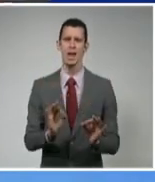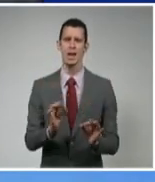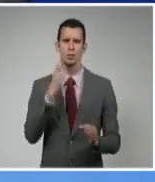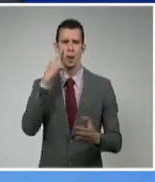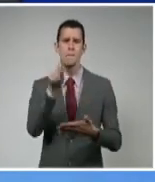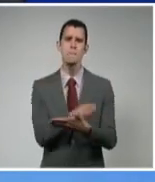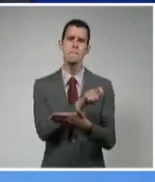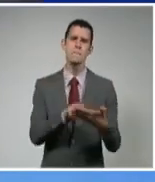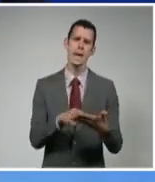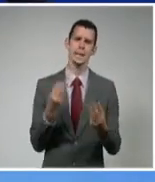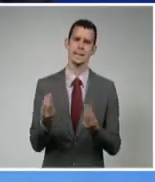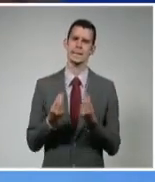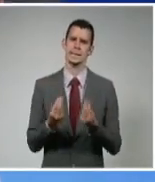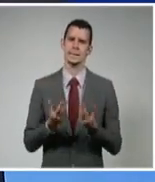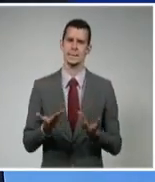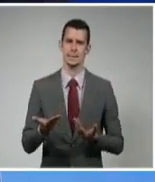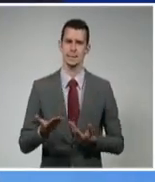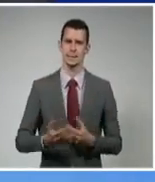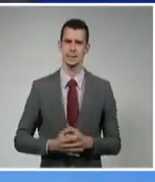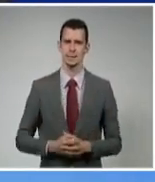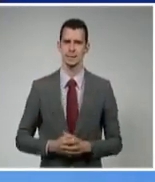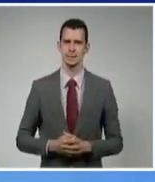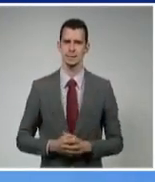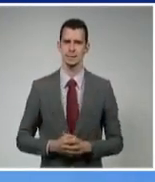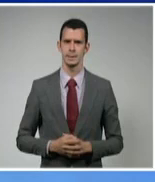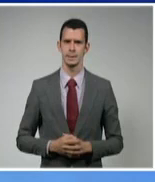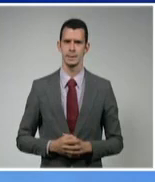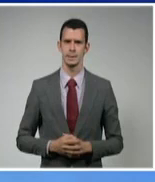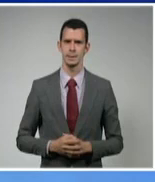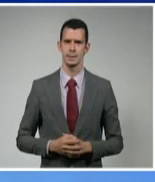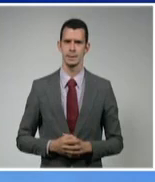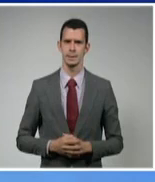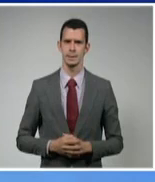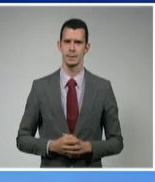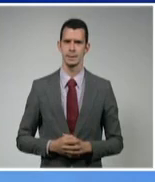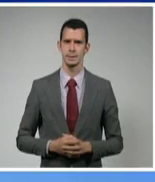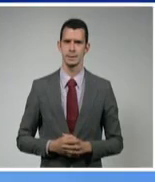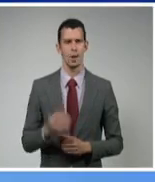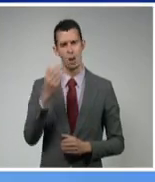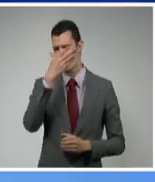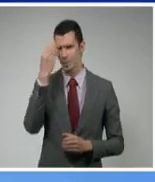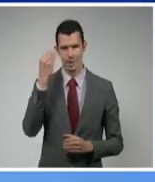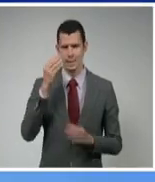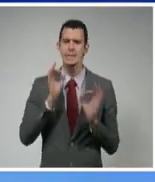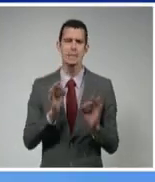otro, sea cual sea la forma en que lo diseñen, siempre que intenten cualquier